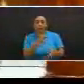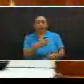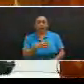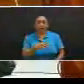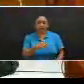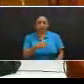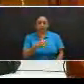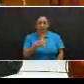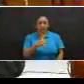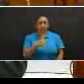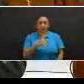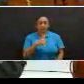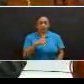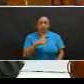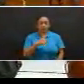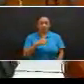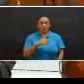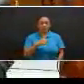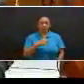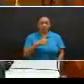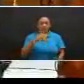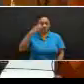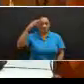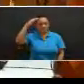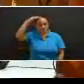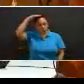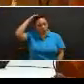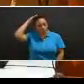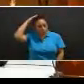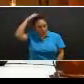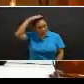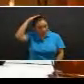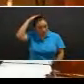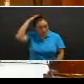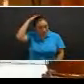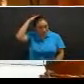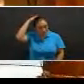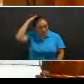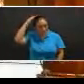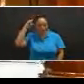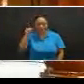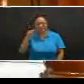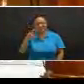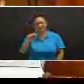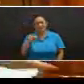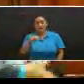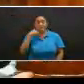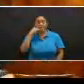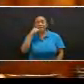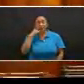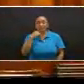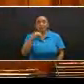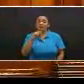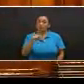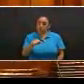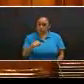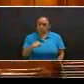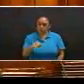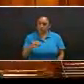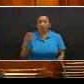Me tengo que andar tapando la mollera porque si no me enfermo. Pero si le hubiera hecho caso a mis